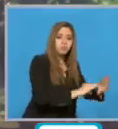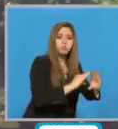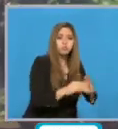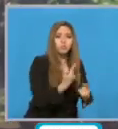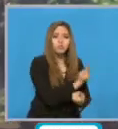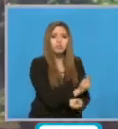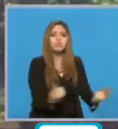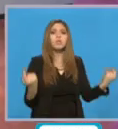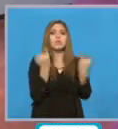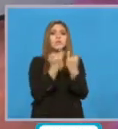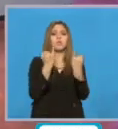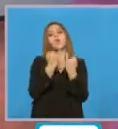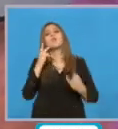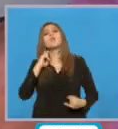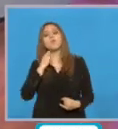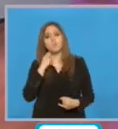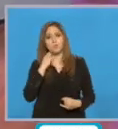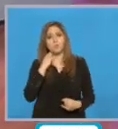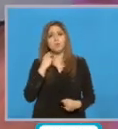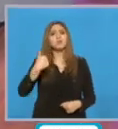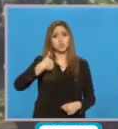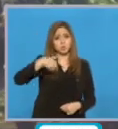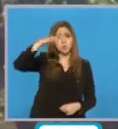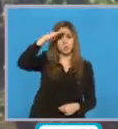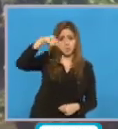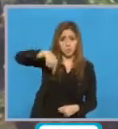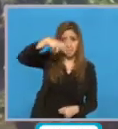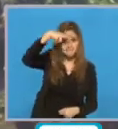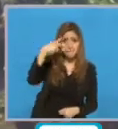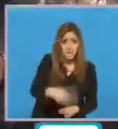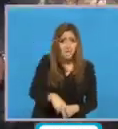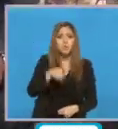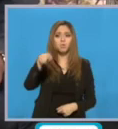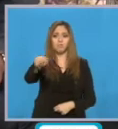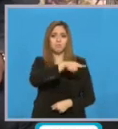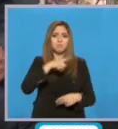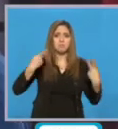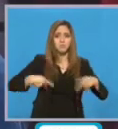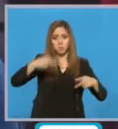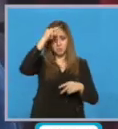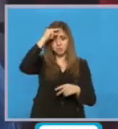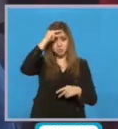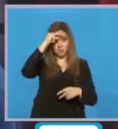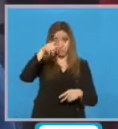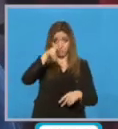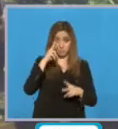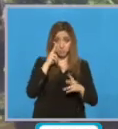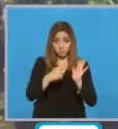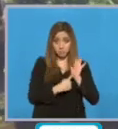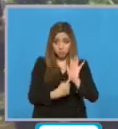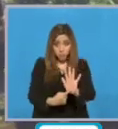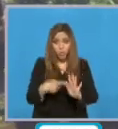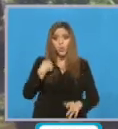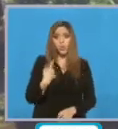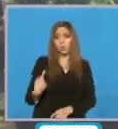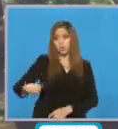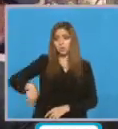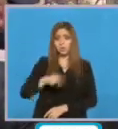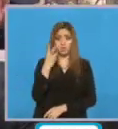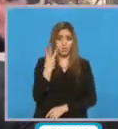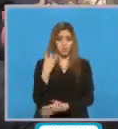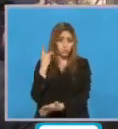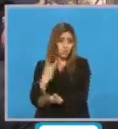robótica. Yo creo que México tiene un buen potencial en esta rama, lo ha demostrado, y pues no somos los únicos. Queremos que cada vez más y más,